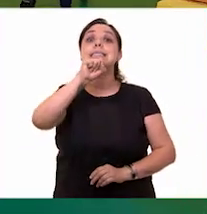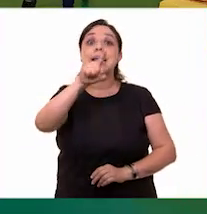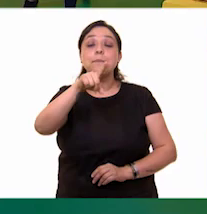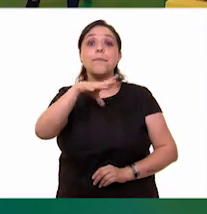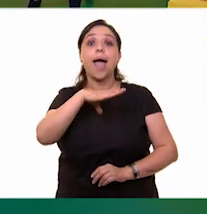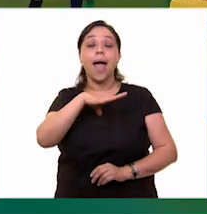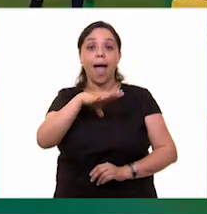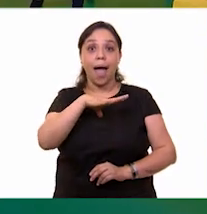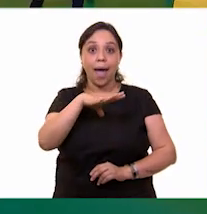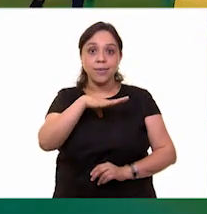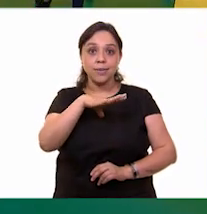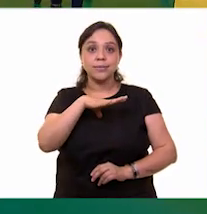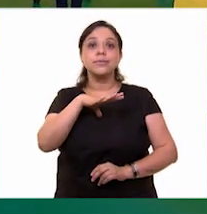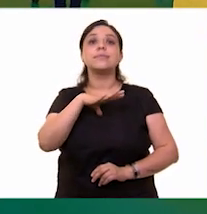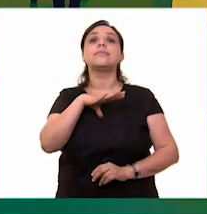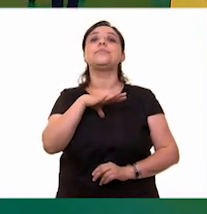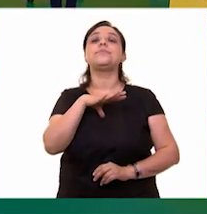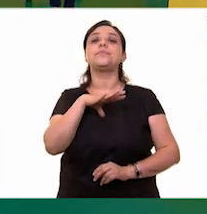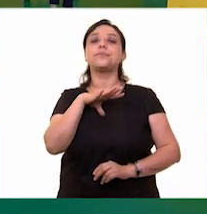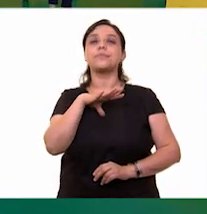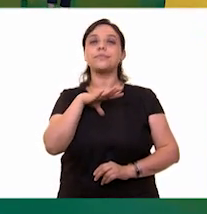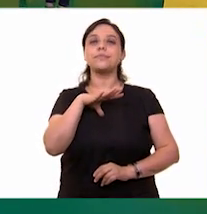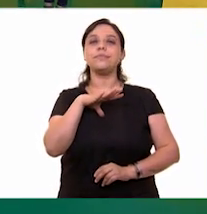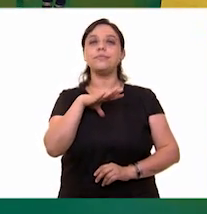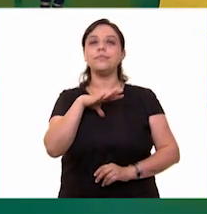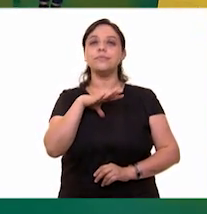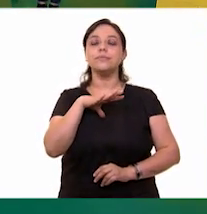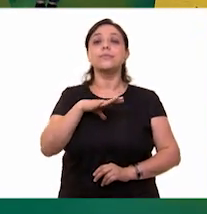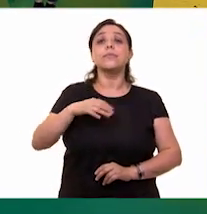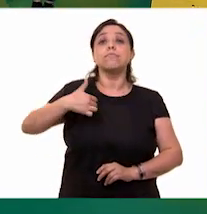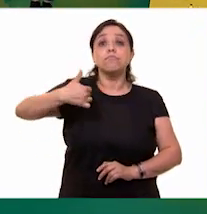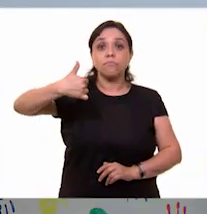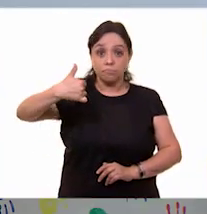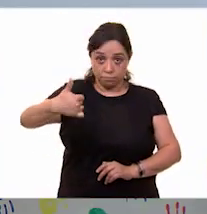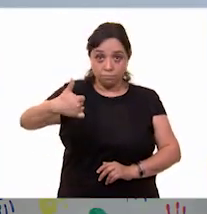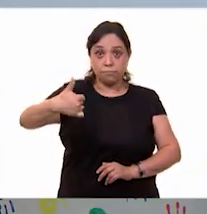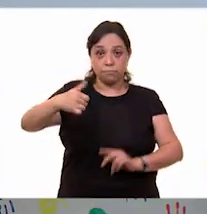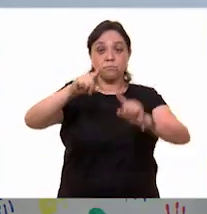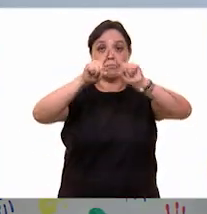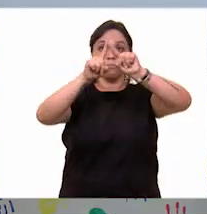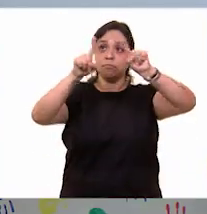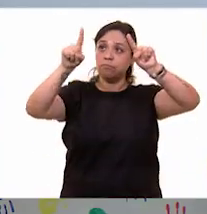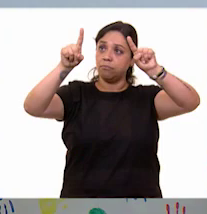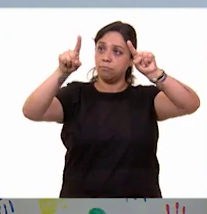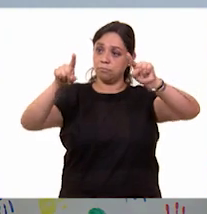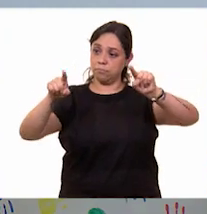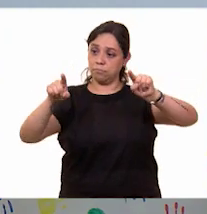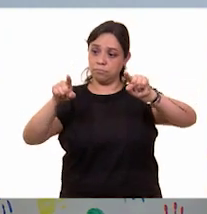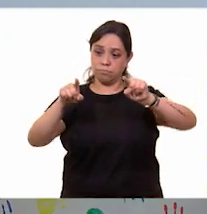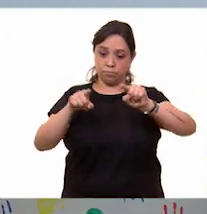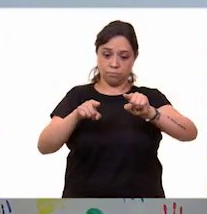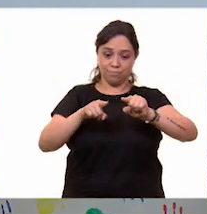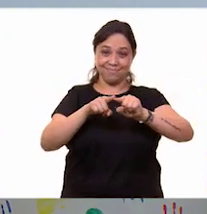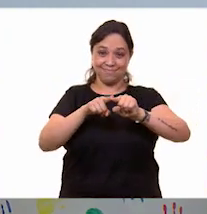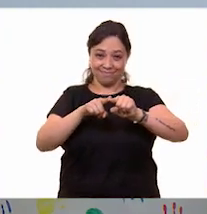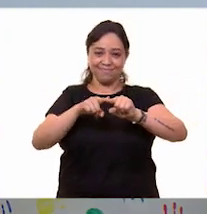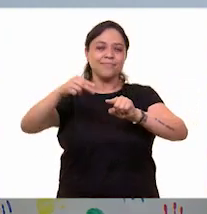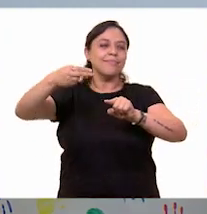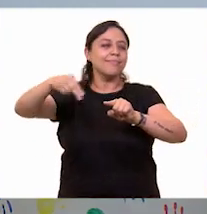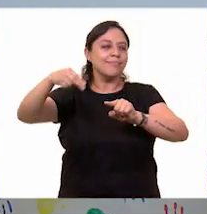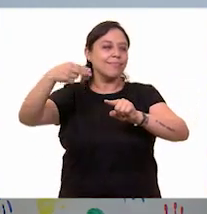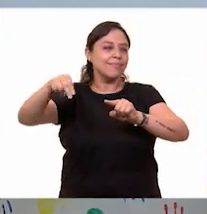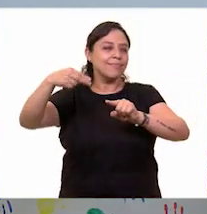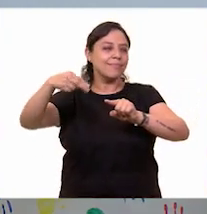una figura que tiene seis lados. Esta figura, ustedes saben cómo se